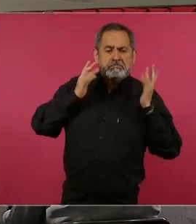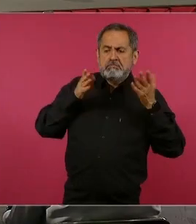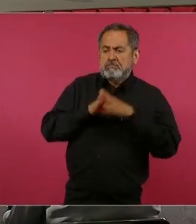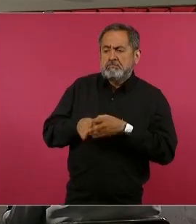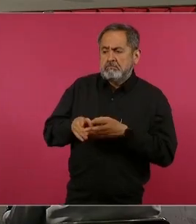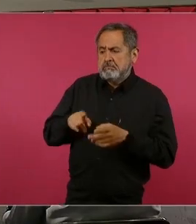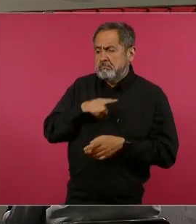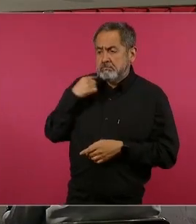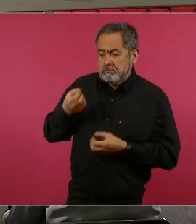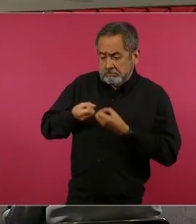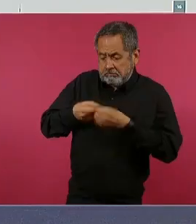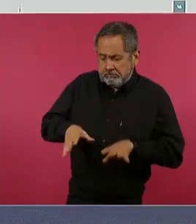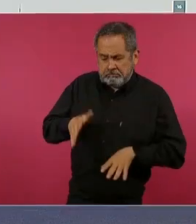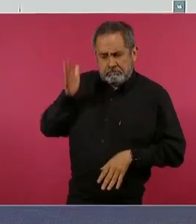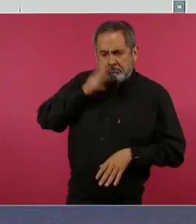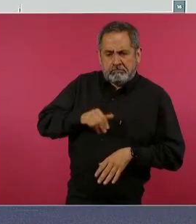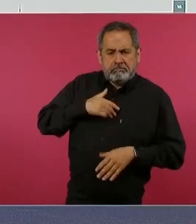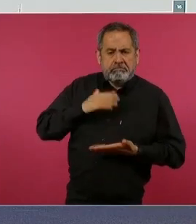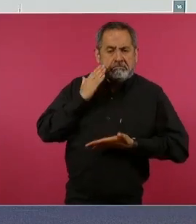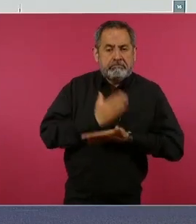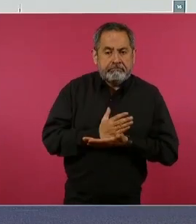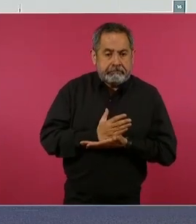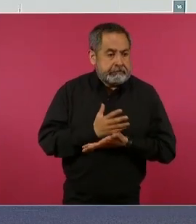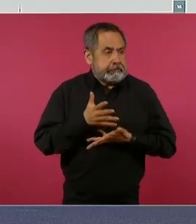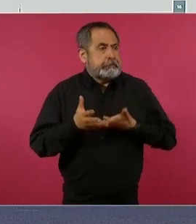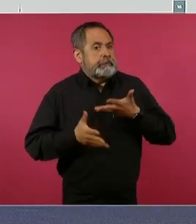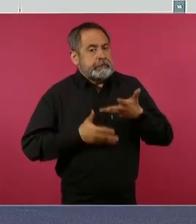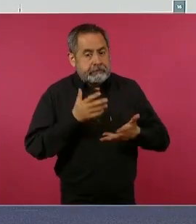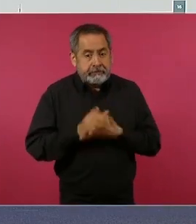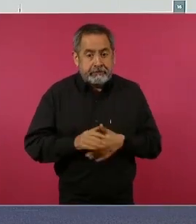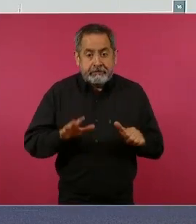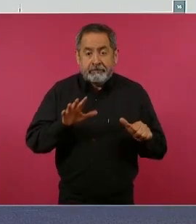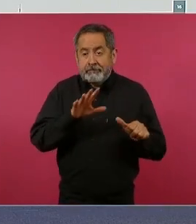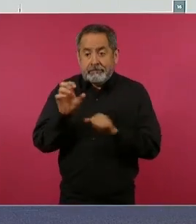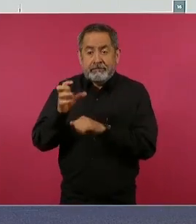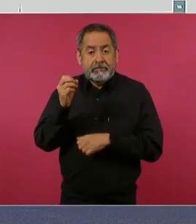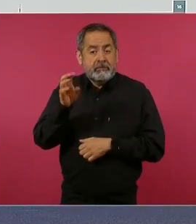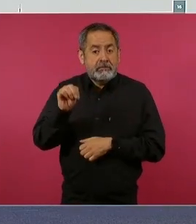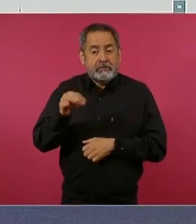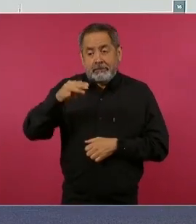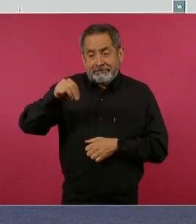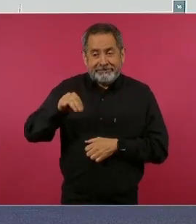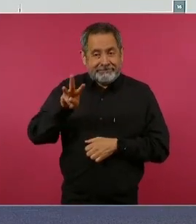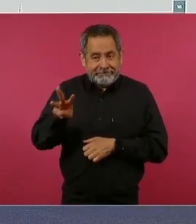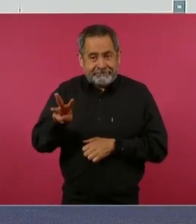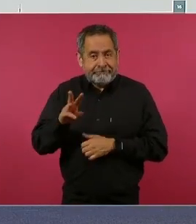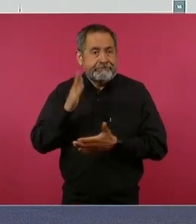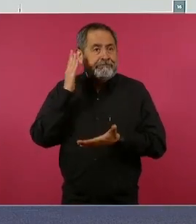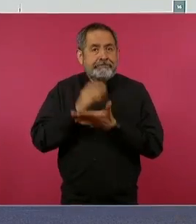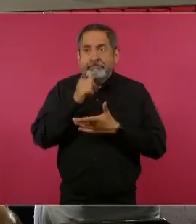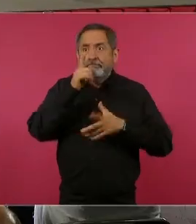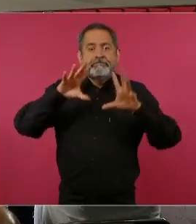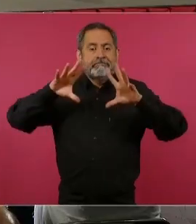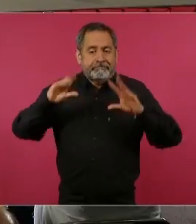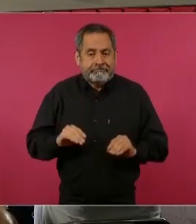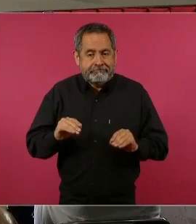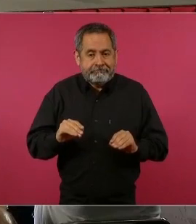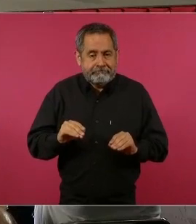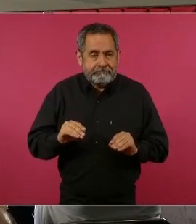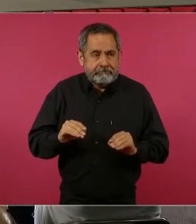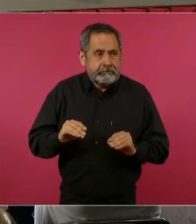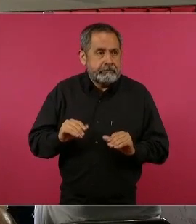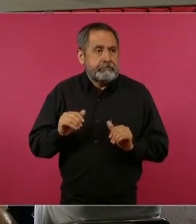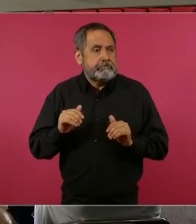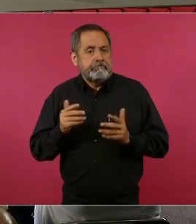y detener su operación. Y tuvieron que interrumpir 609 megawatts para evitar una carga, digamos, una crisis en el